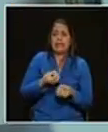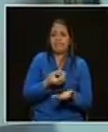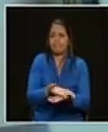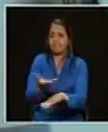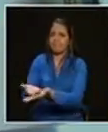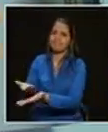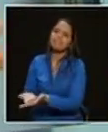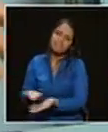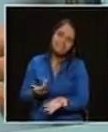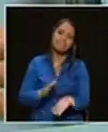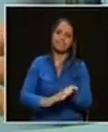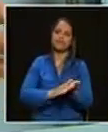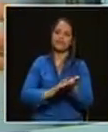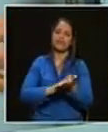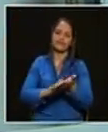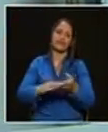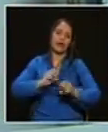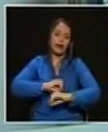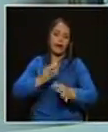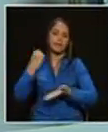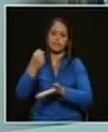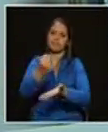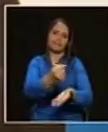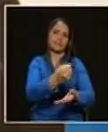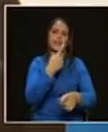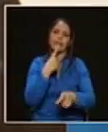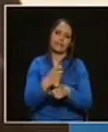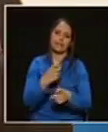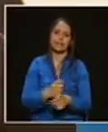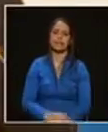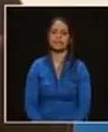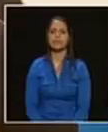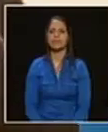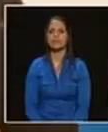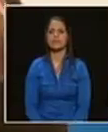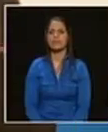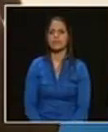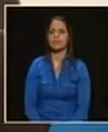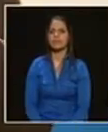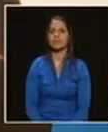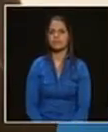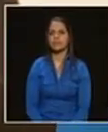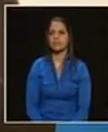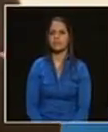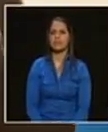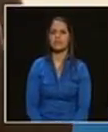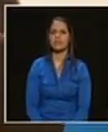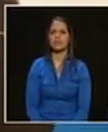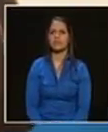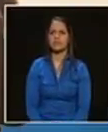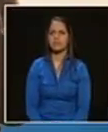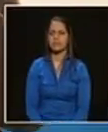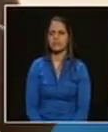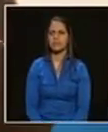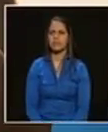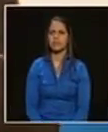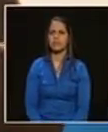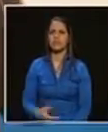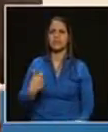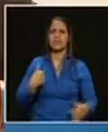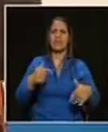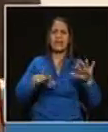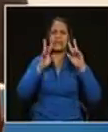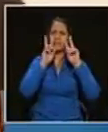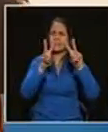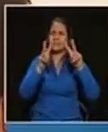cosas donde la información va a estar en pocas personas. Hay veces que sobra espacio, hay veces que uno ve